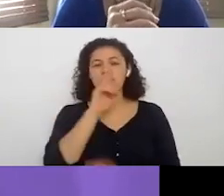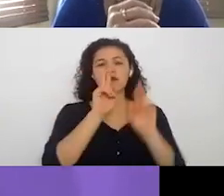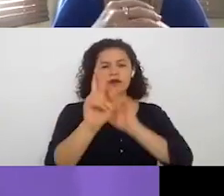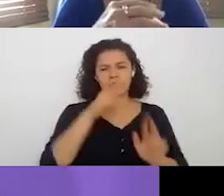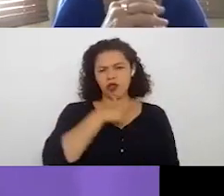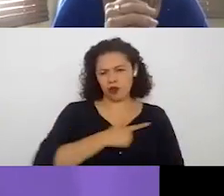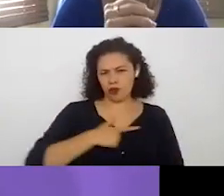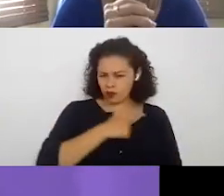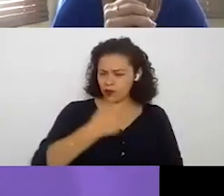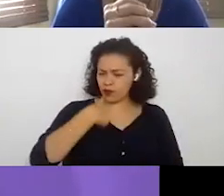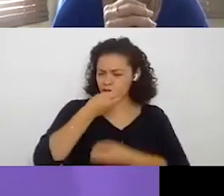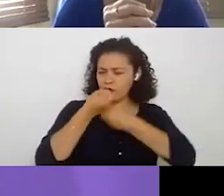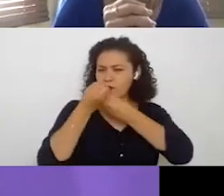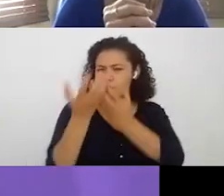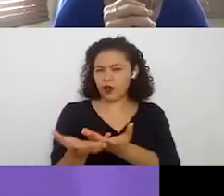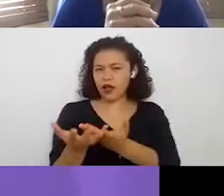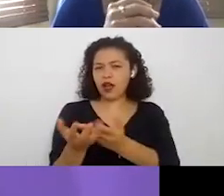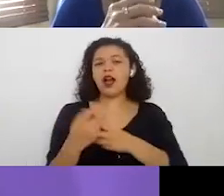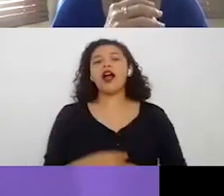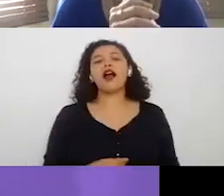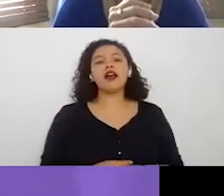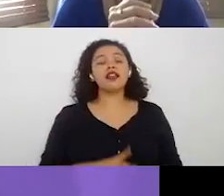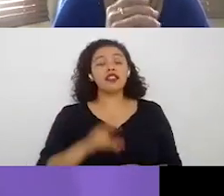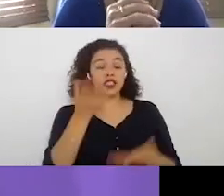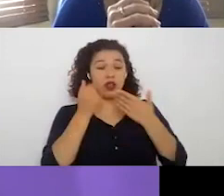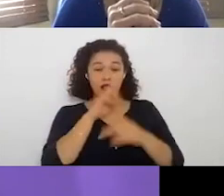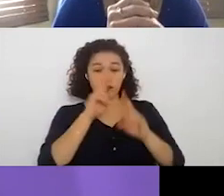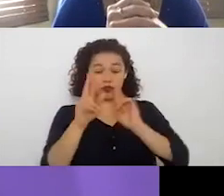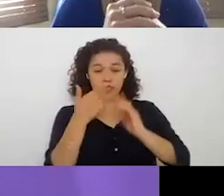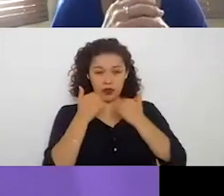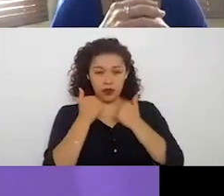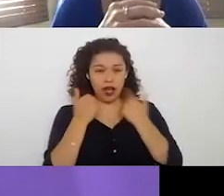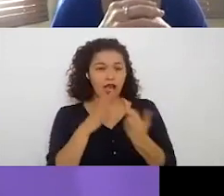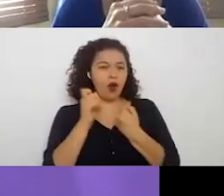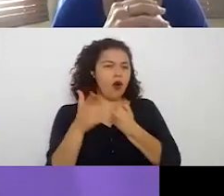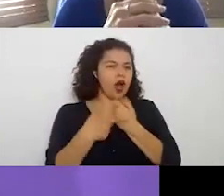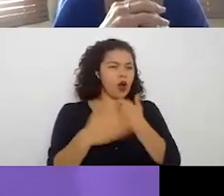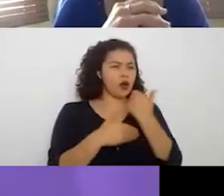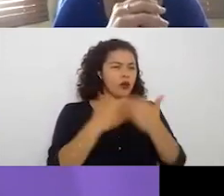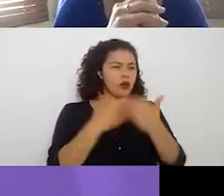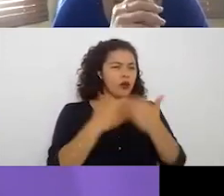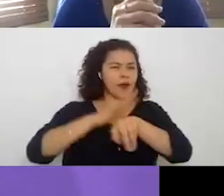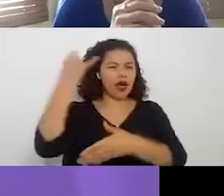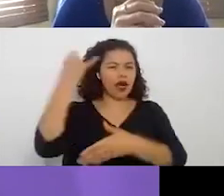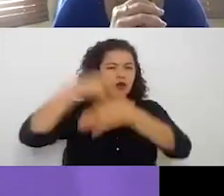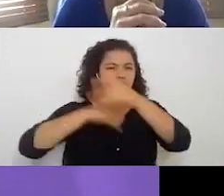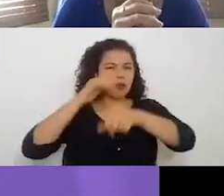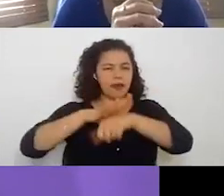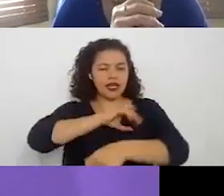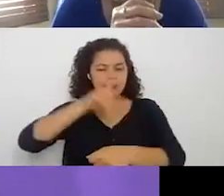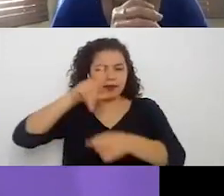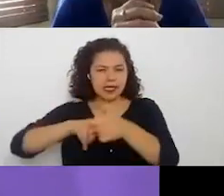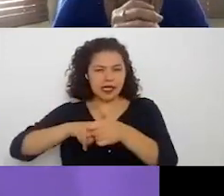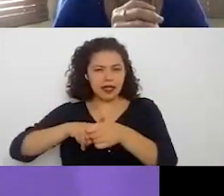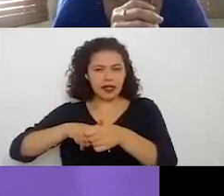todo gusto las damos aquí mismo. Si no hay respuestas porque son procesos más profundos en